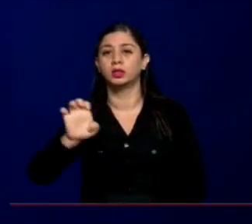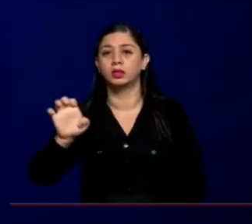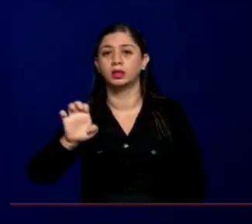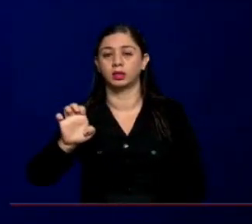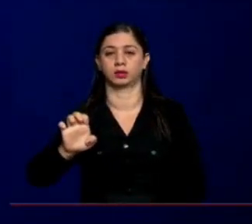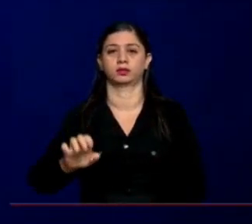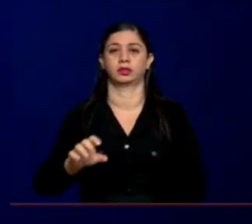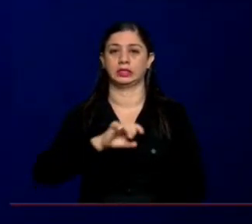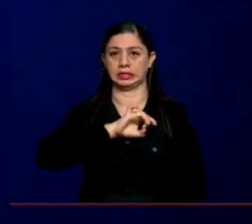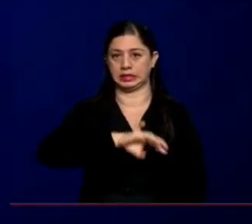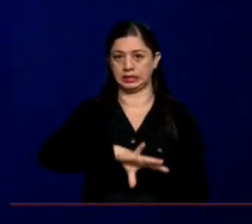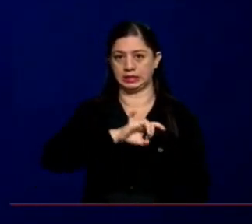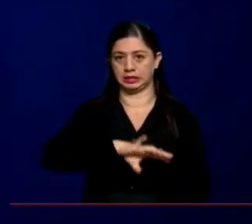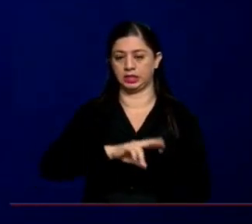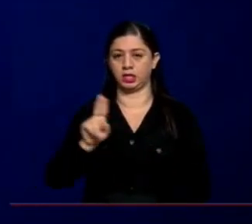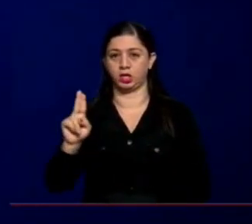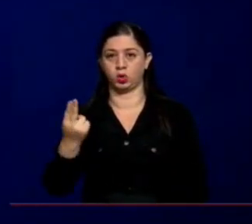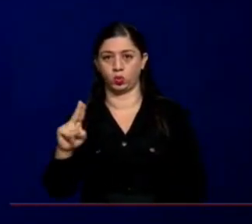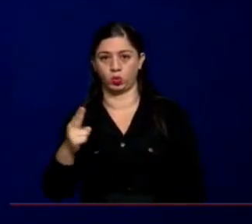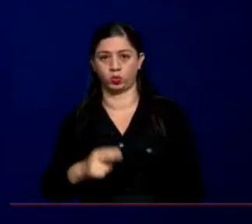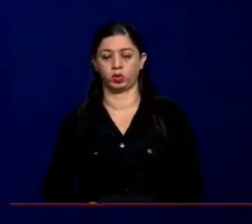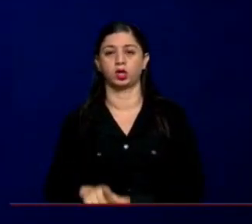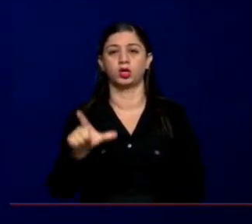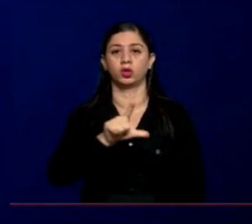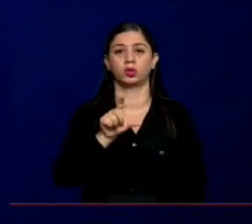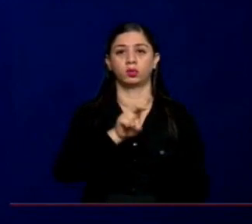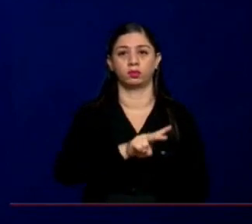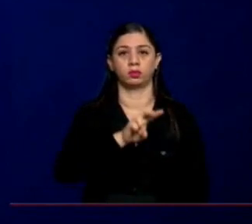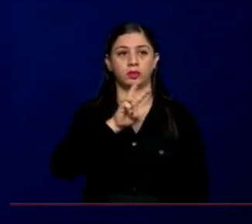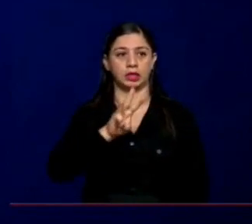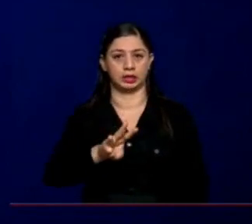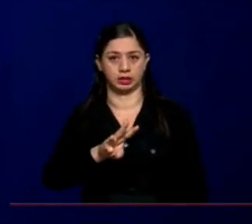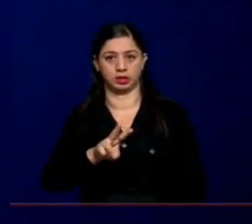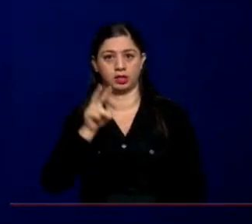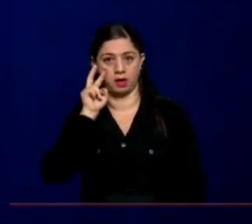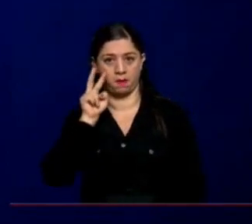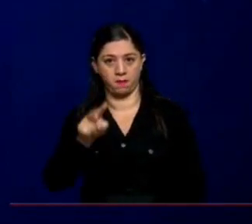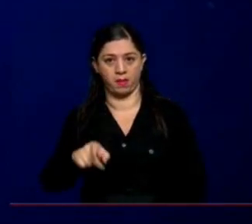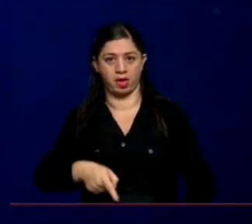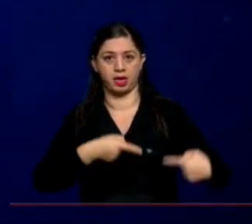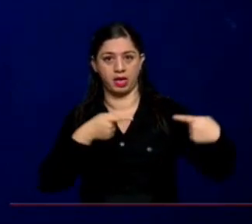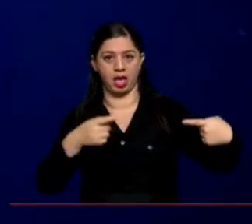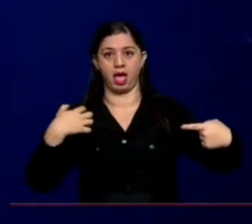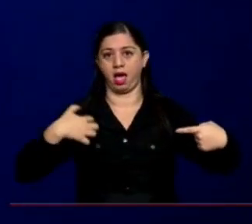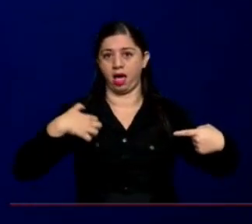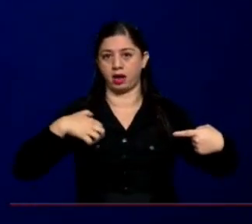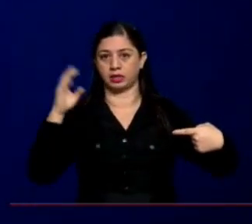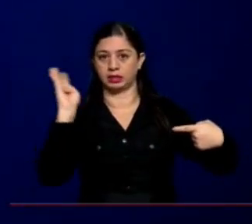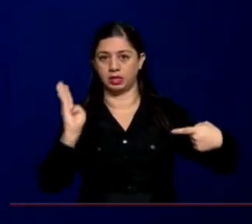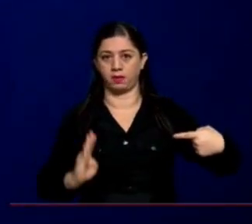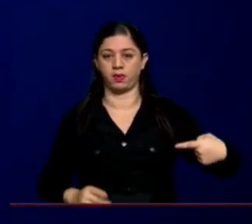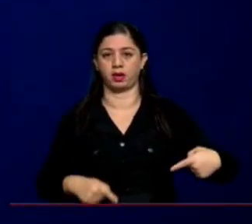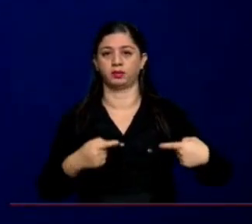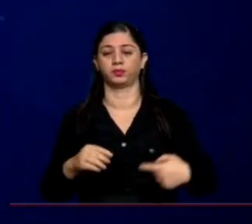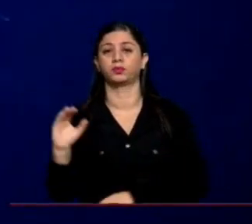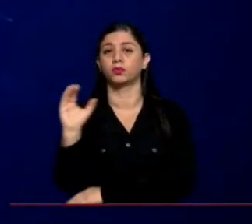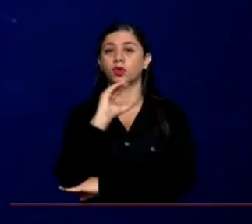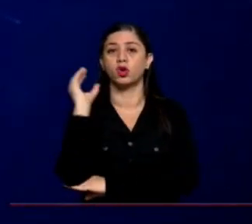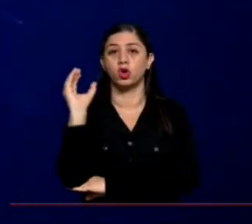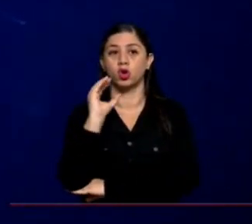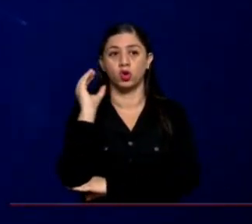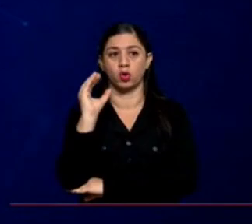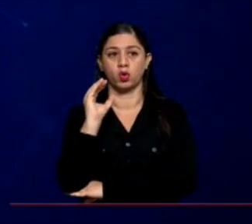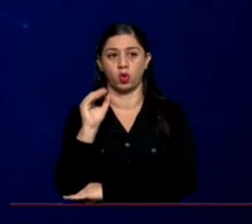el encuentro entre Chile y Uruguay. El lunes 23 se vivirá el gran clásico entre Argentina y Brasil. Colombia ante